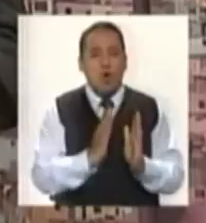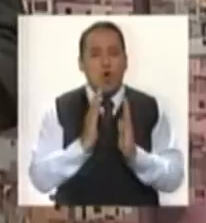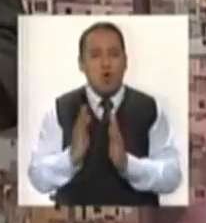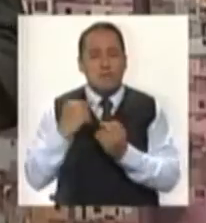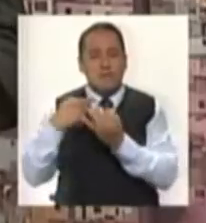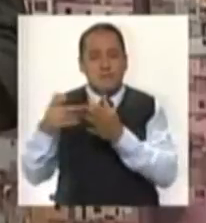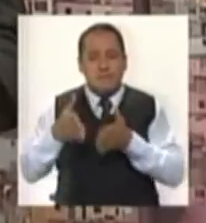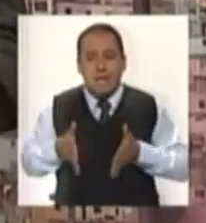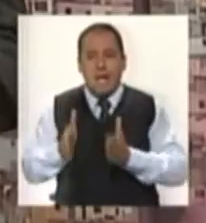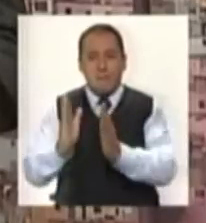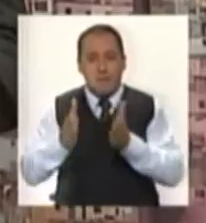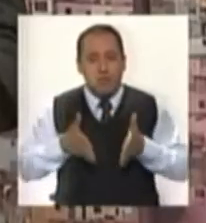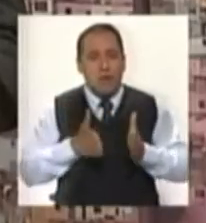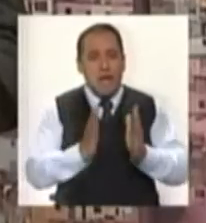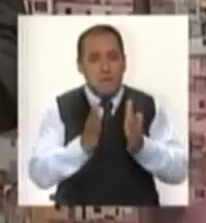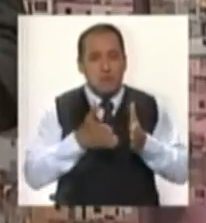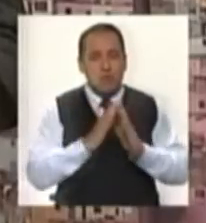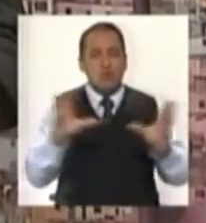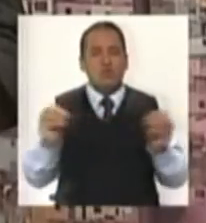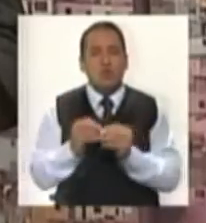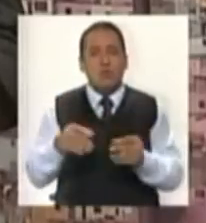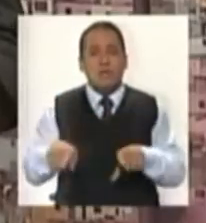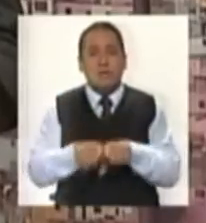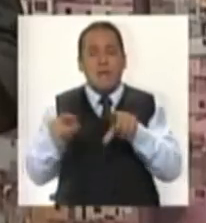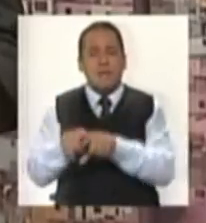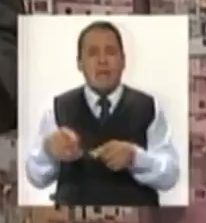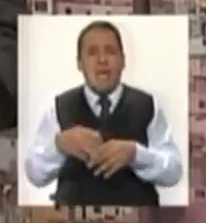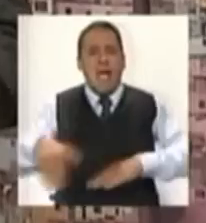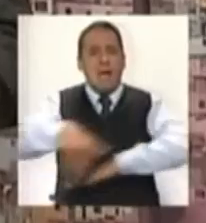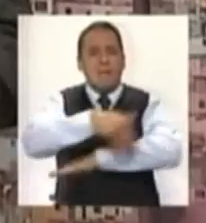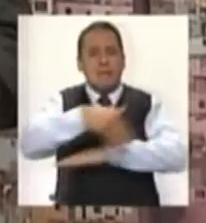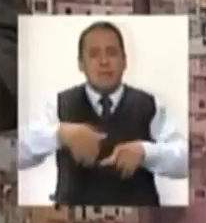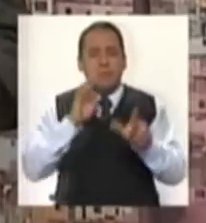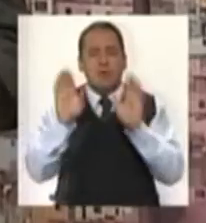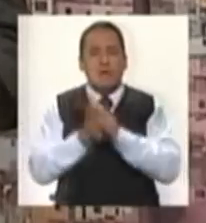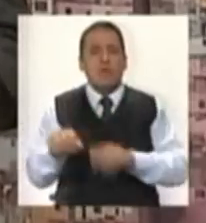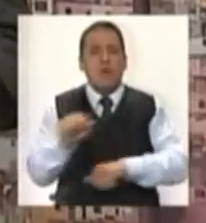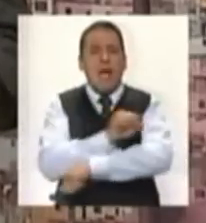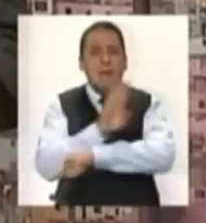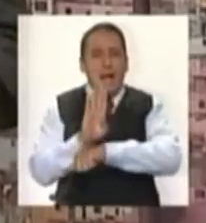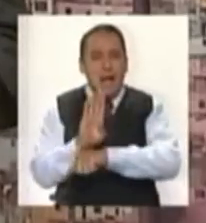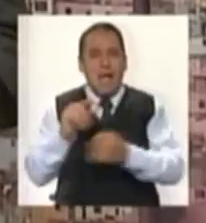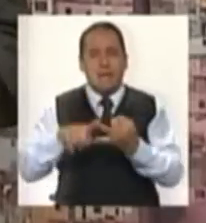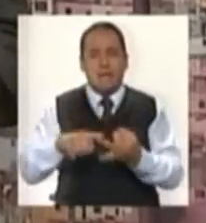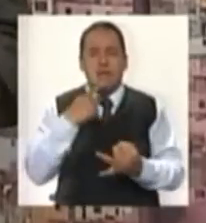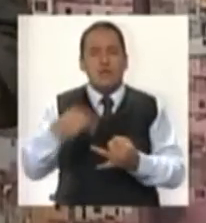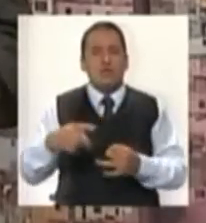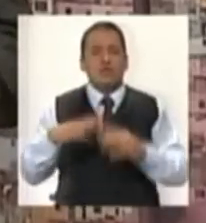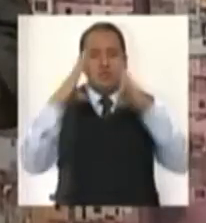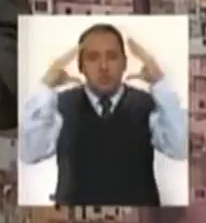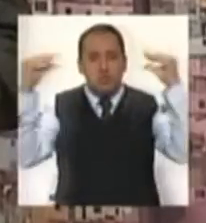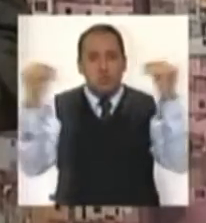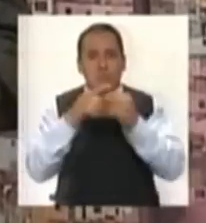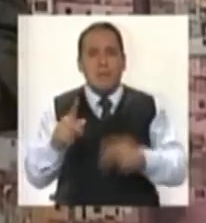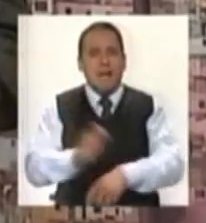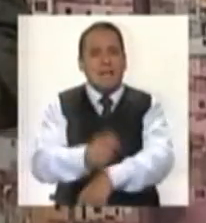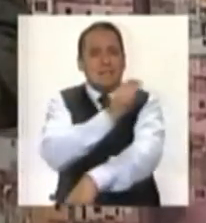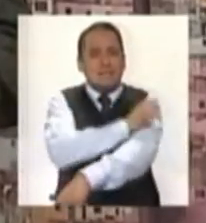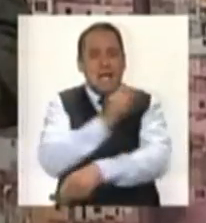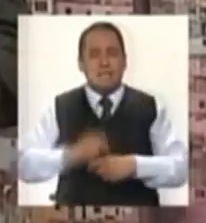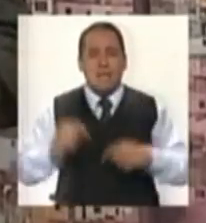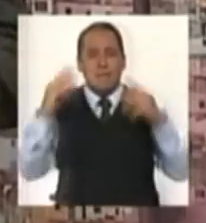de rutas y reordenamos el tránsito en avenidas tan importantes como la Bancay, la Túpac Amaru, Tacna, Manco Cápac,